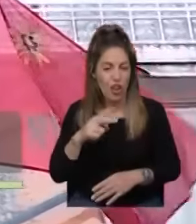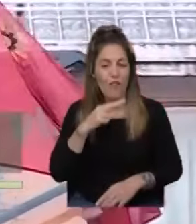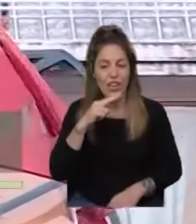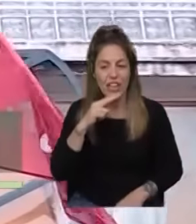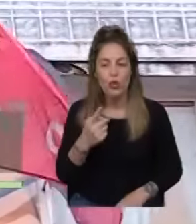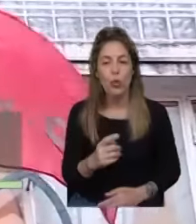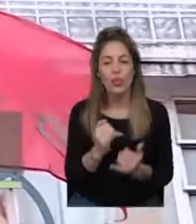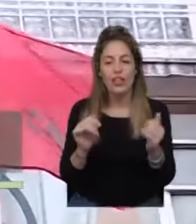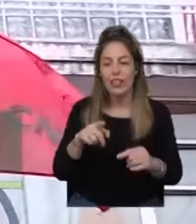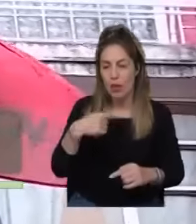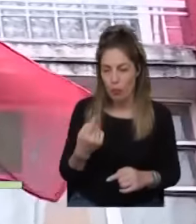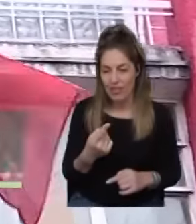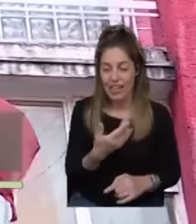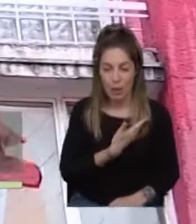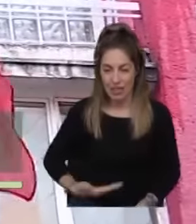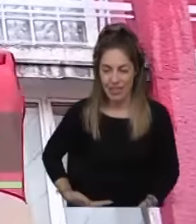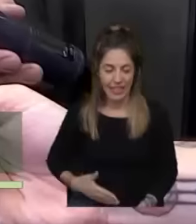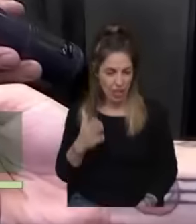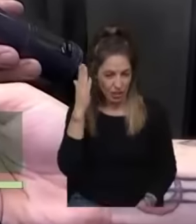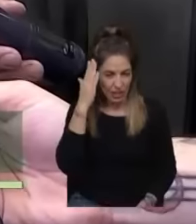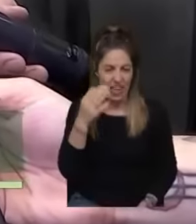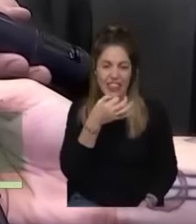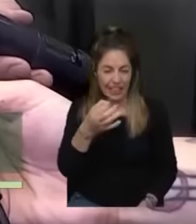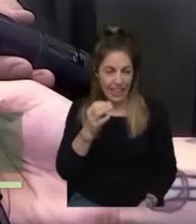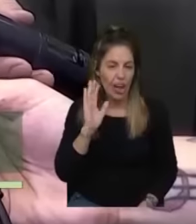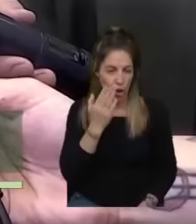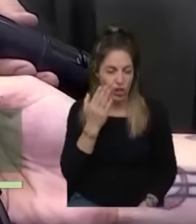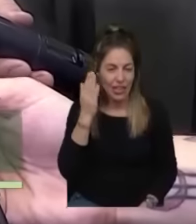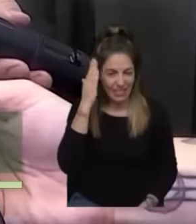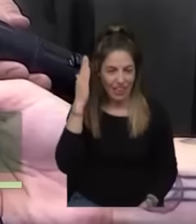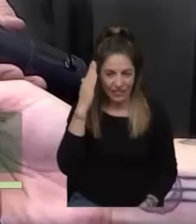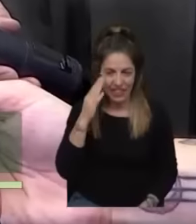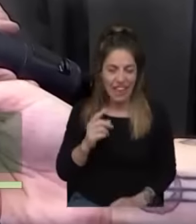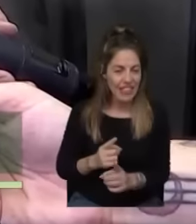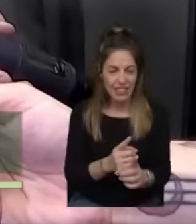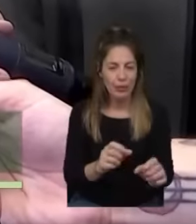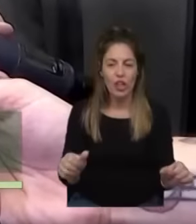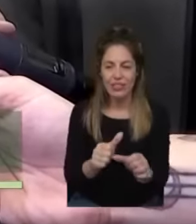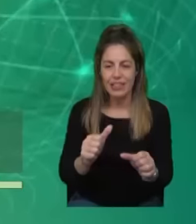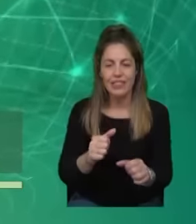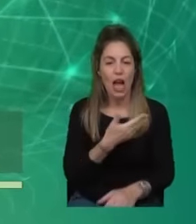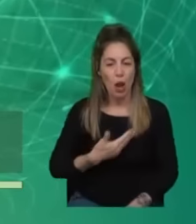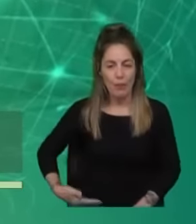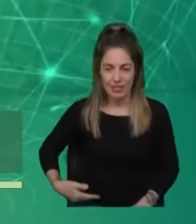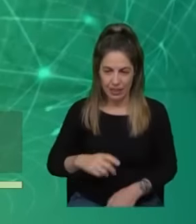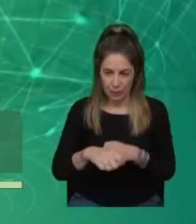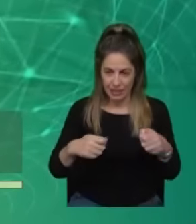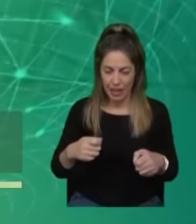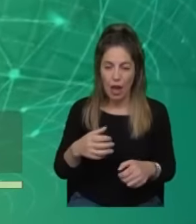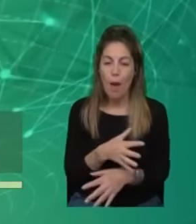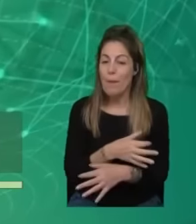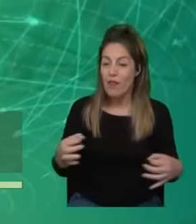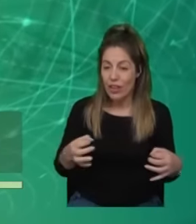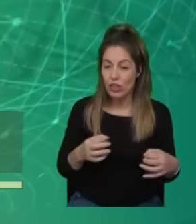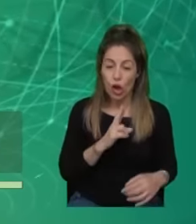primer mandatario reconociera que estaba al tanto del seguimiento que se le estaba realizando al presidente del PIT-CNT, Marcelo Abdala. Perfecto, le contestó